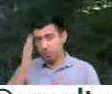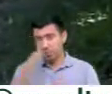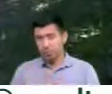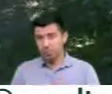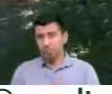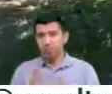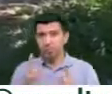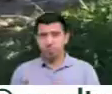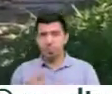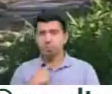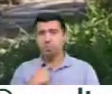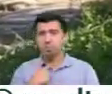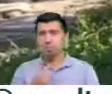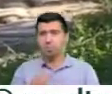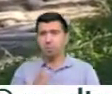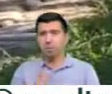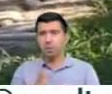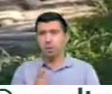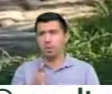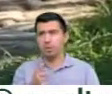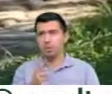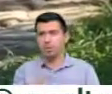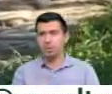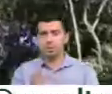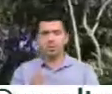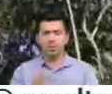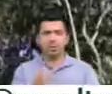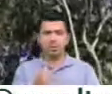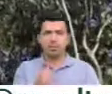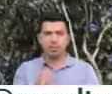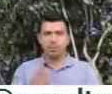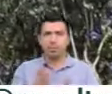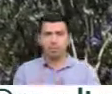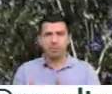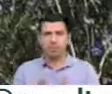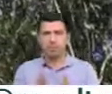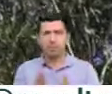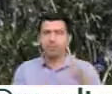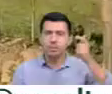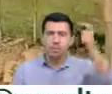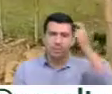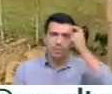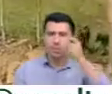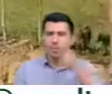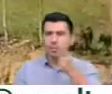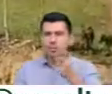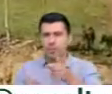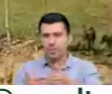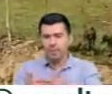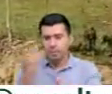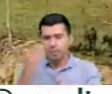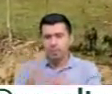caminar, les parece muy bien. La recuperación de este camino real empezará a ejecutarse a partir de los próximos meses.